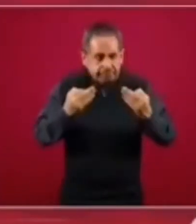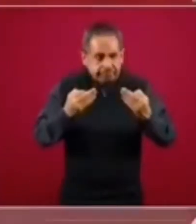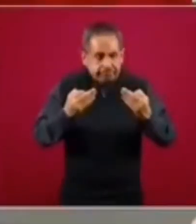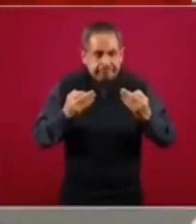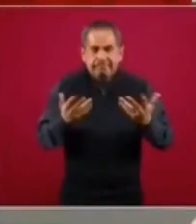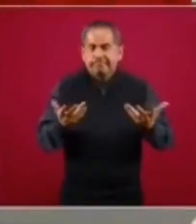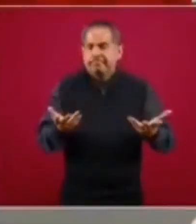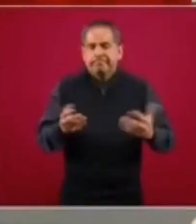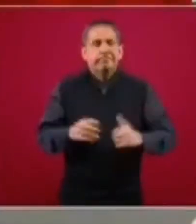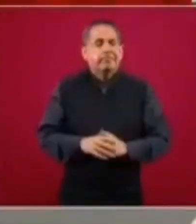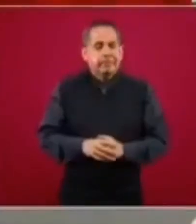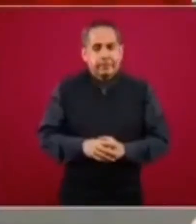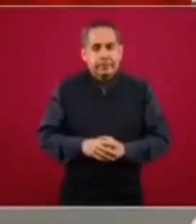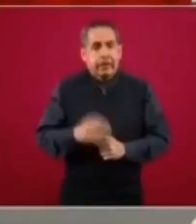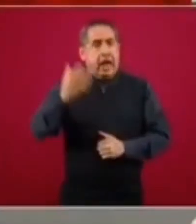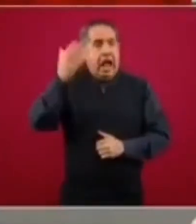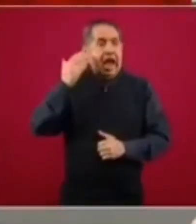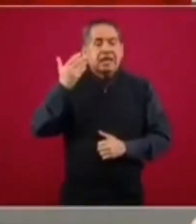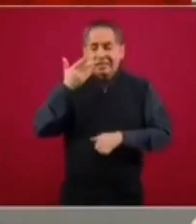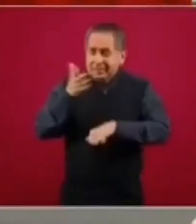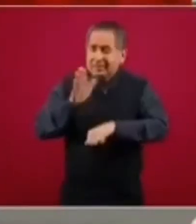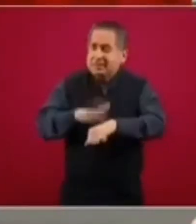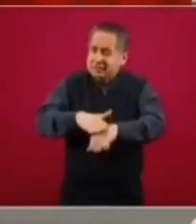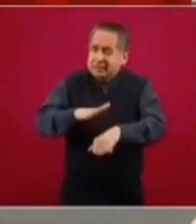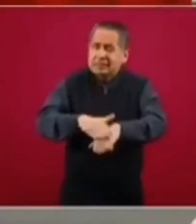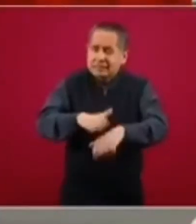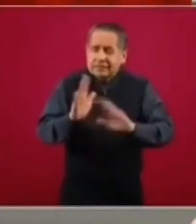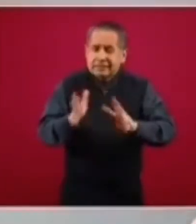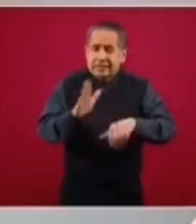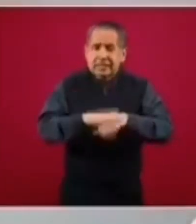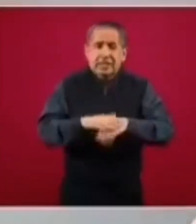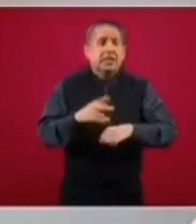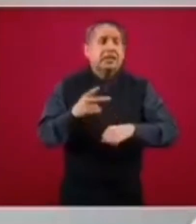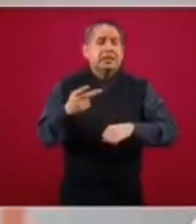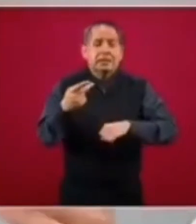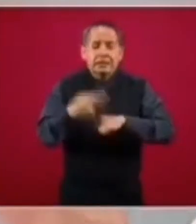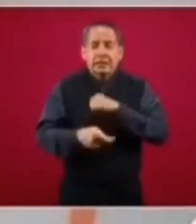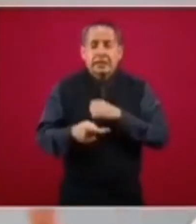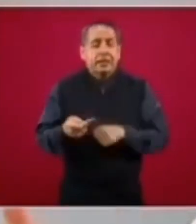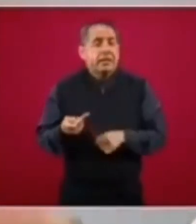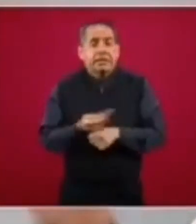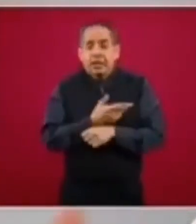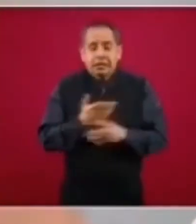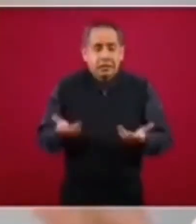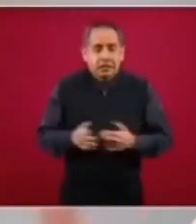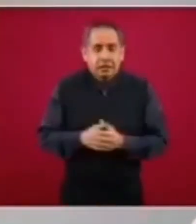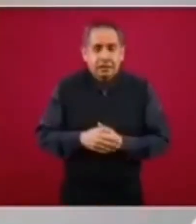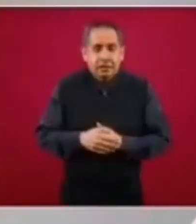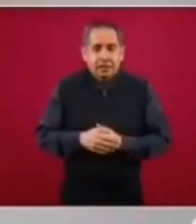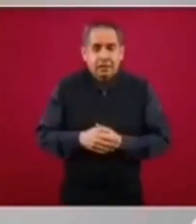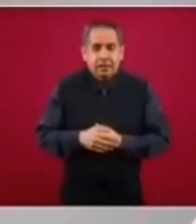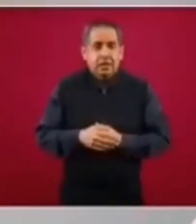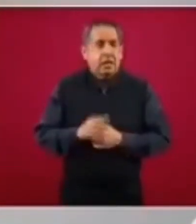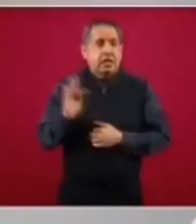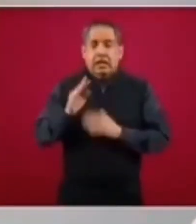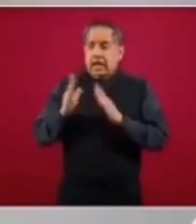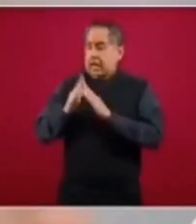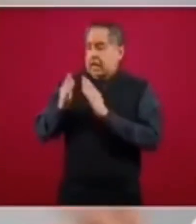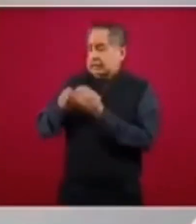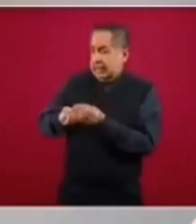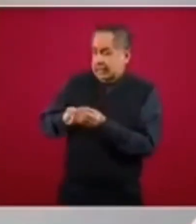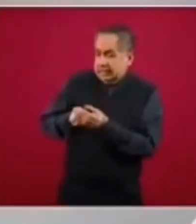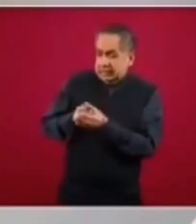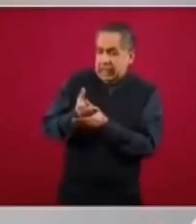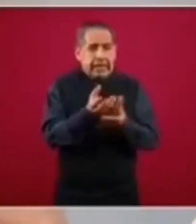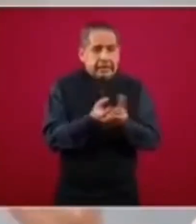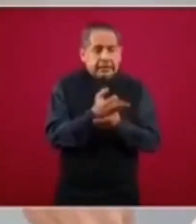en algunos casos, que ya habíamos alertado desde el inicio, el riesgo de que conforme ocurra el desconfinamiento,